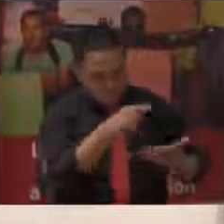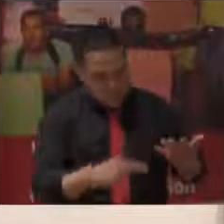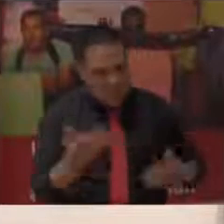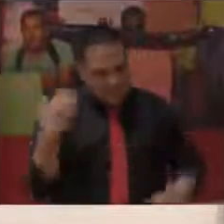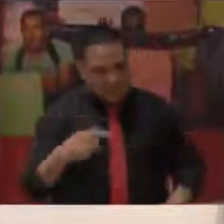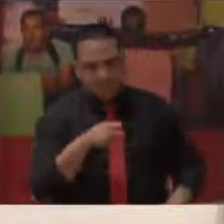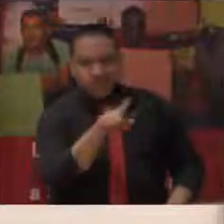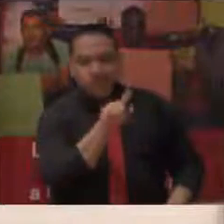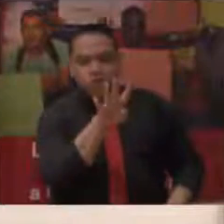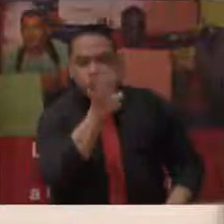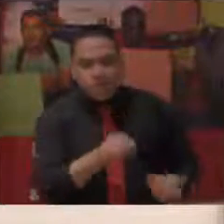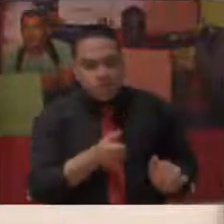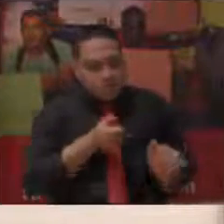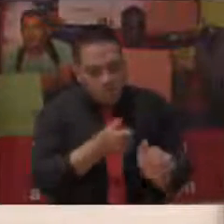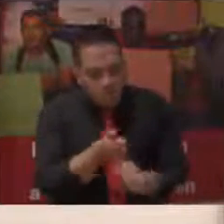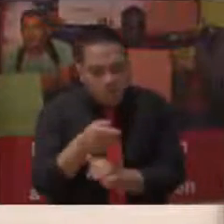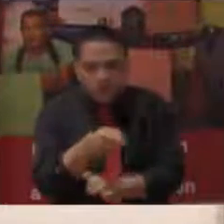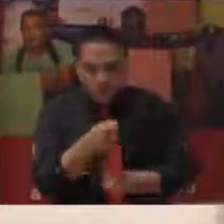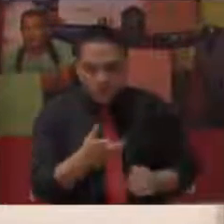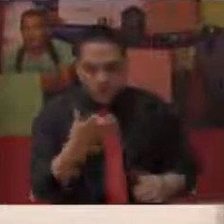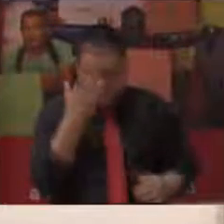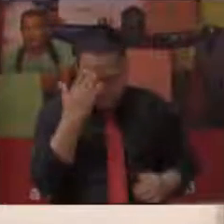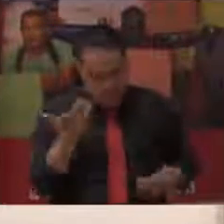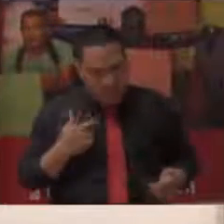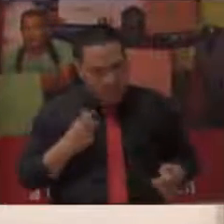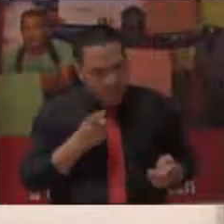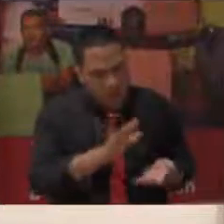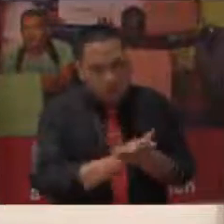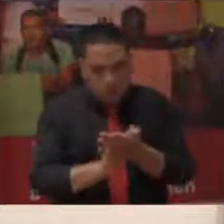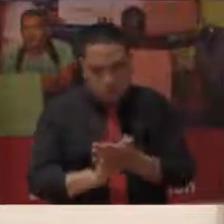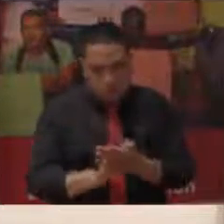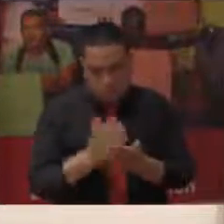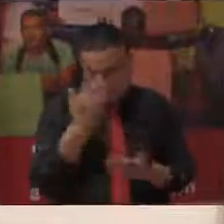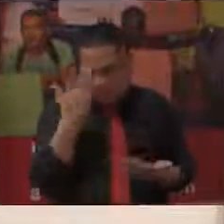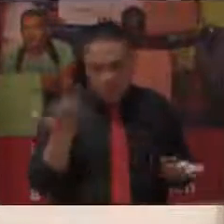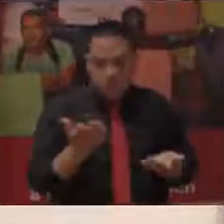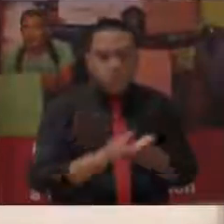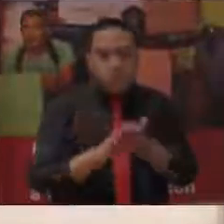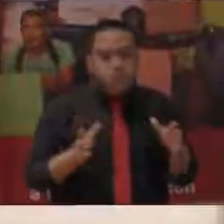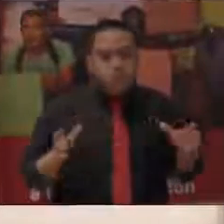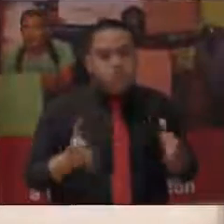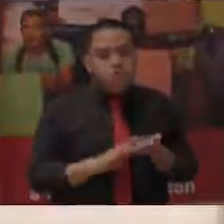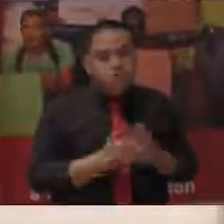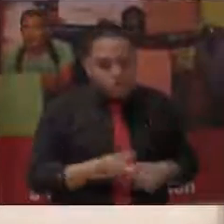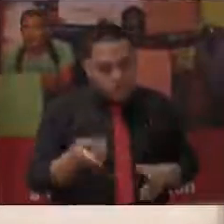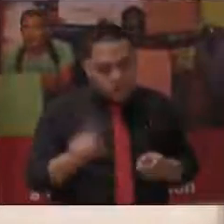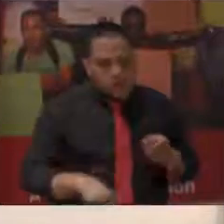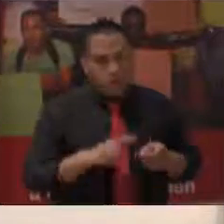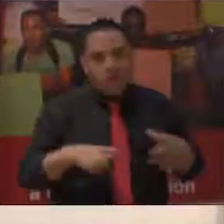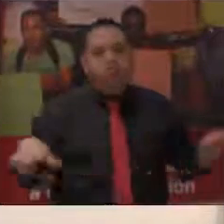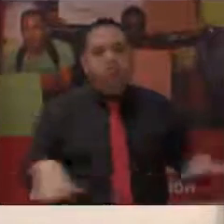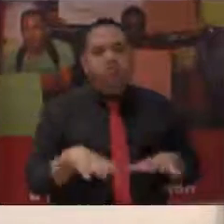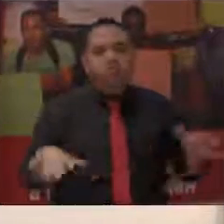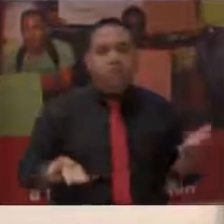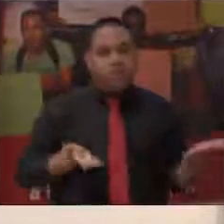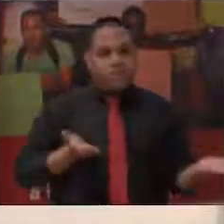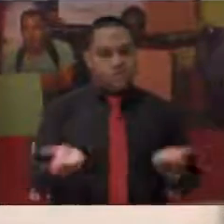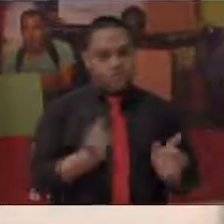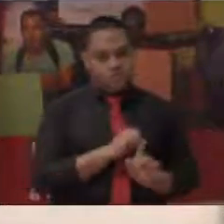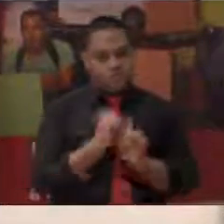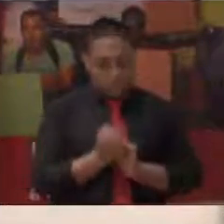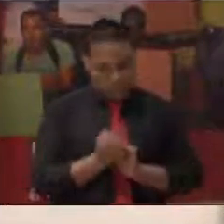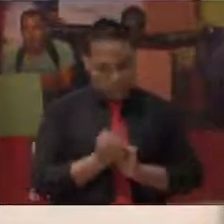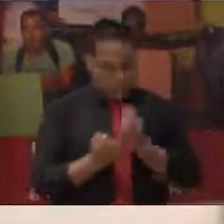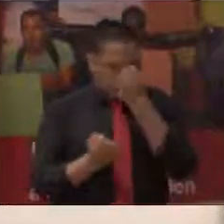intervenciones comunitarias que llevamos hasta el momento. Entonces tenemos el modelo de reintegración comunitaria, tenemos las acciones de servicio social.